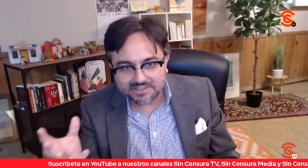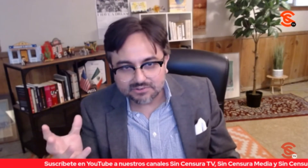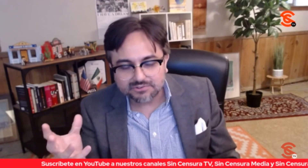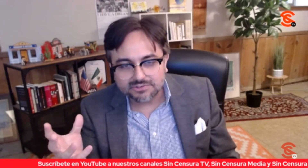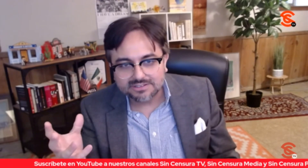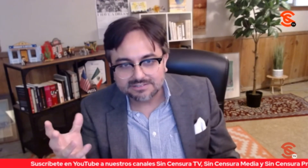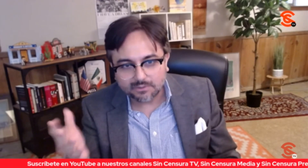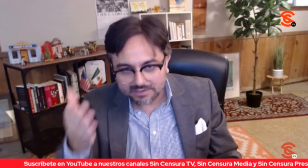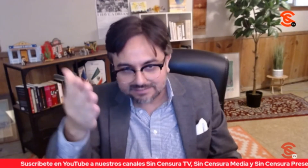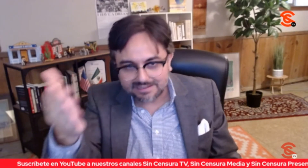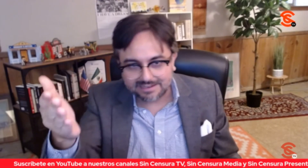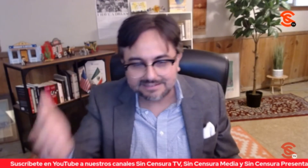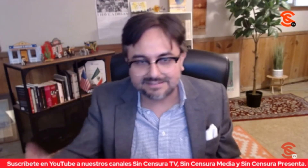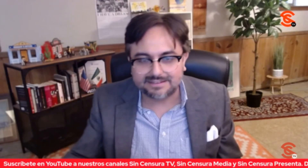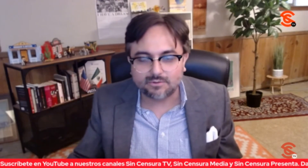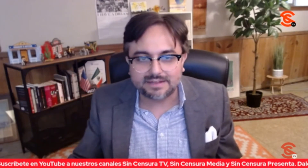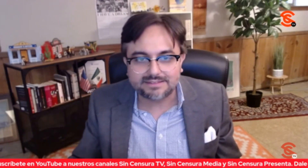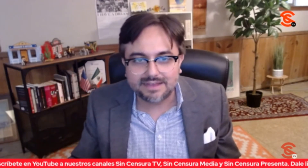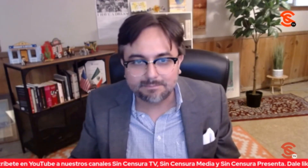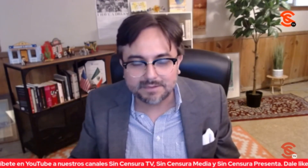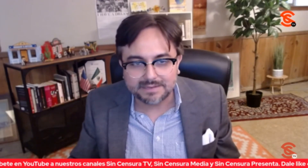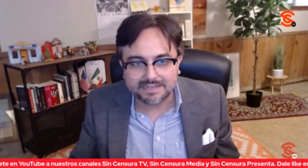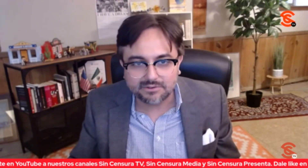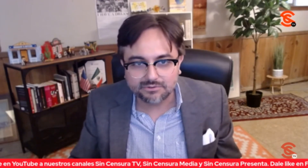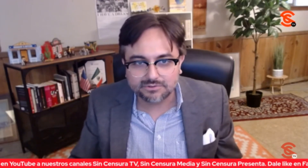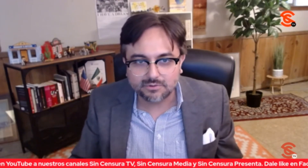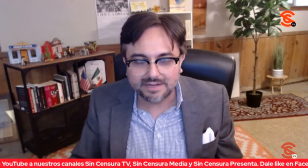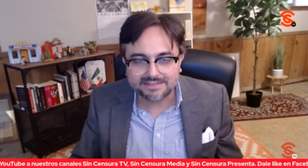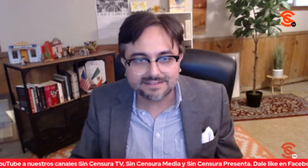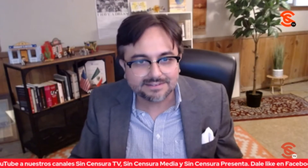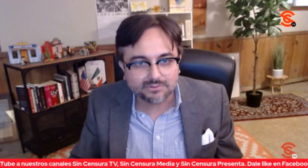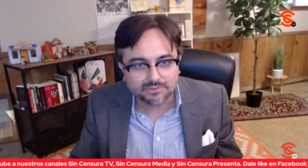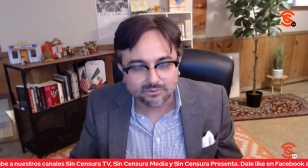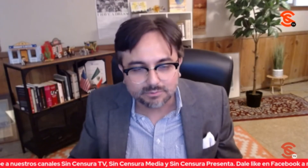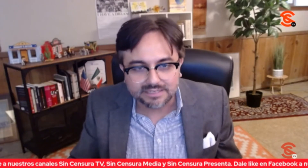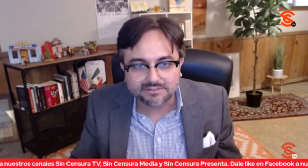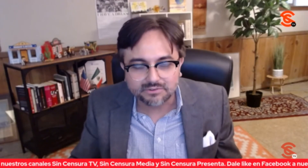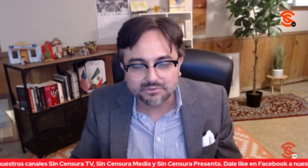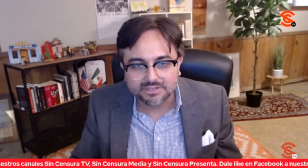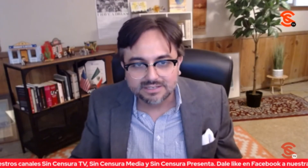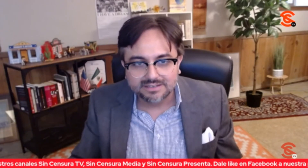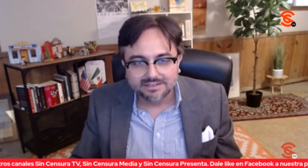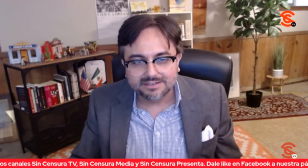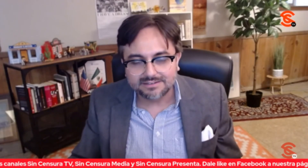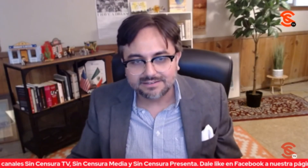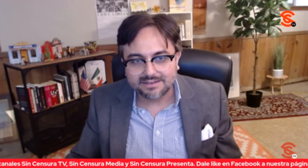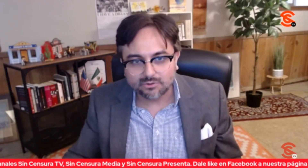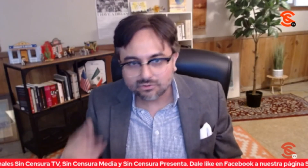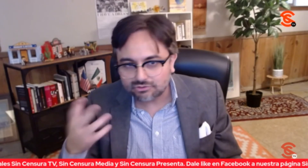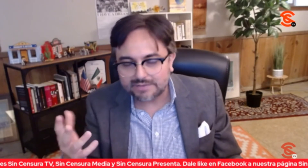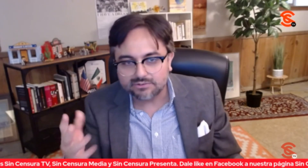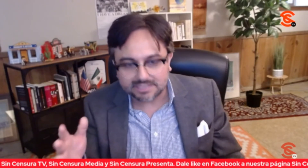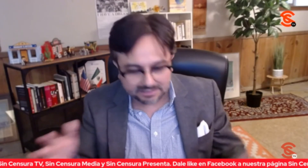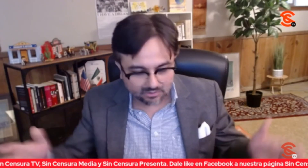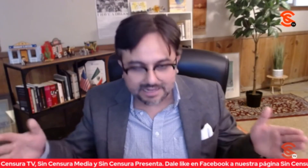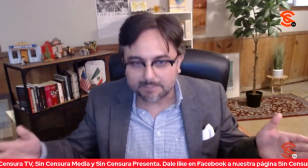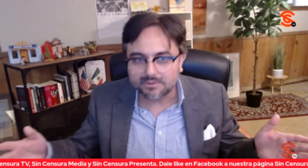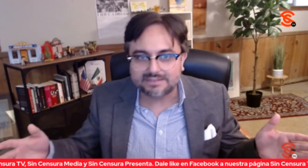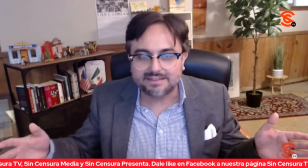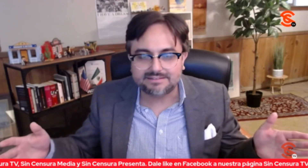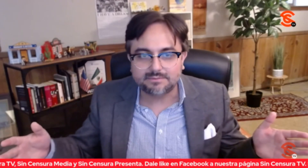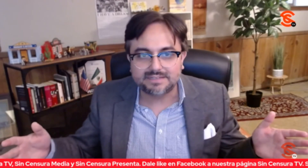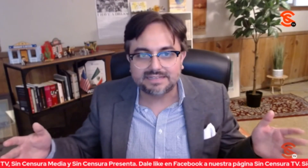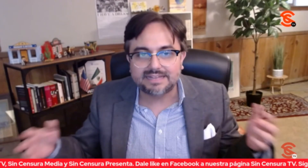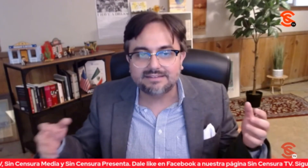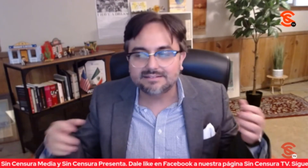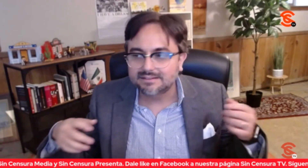2 años, según esta lista de 40 privilegios, 40 excesos de los ministros, a los 2 años de que tiene una camioneta